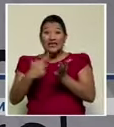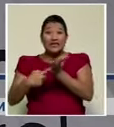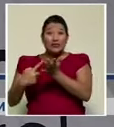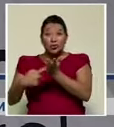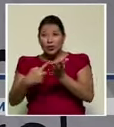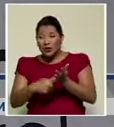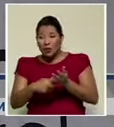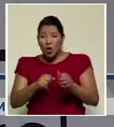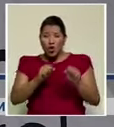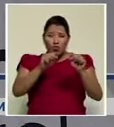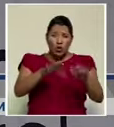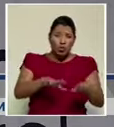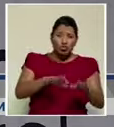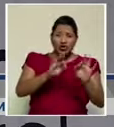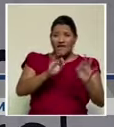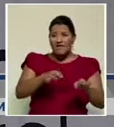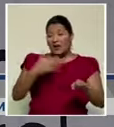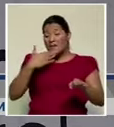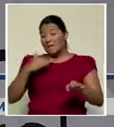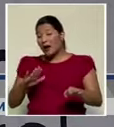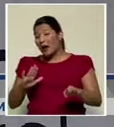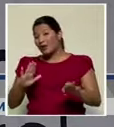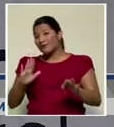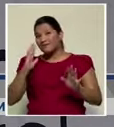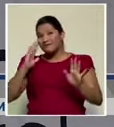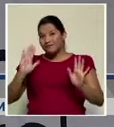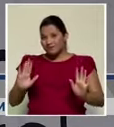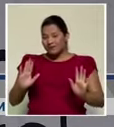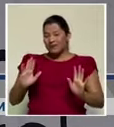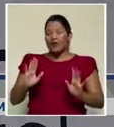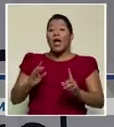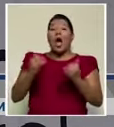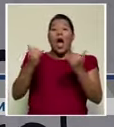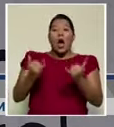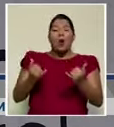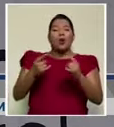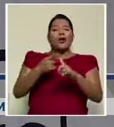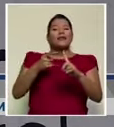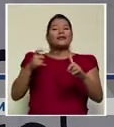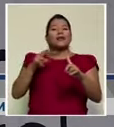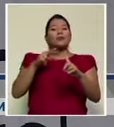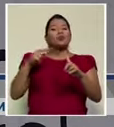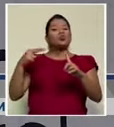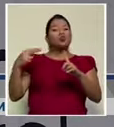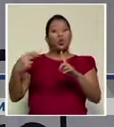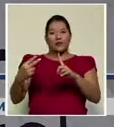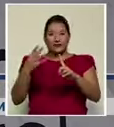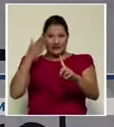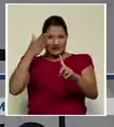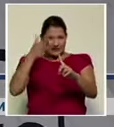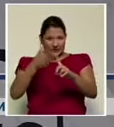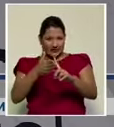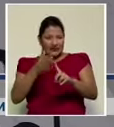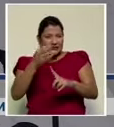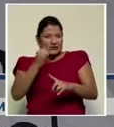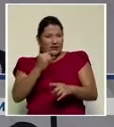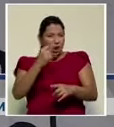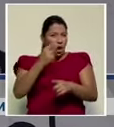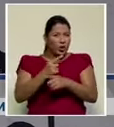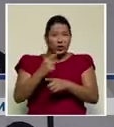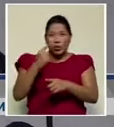correspondía, pero eso desde el punto de vista objetivo, ¿no? Claro. De si era lo pertinente o no lo era.